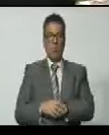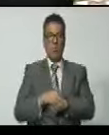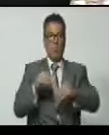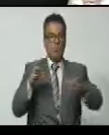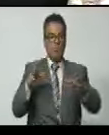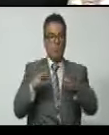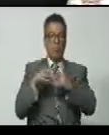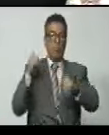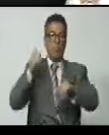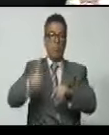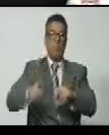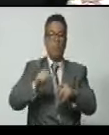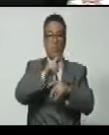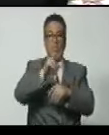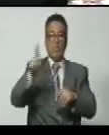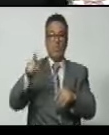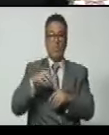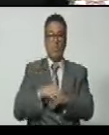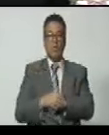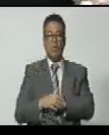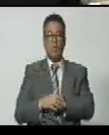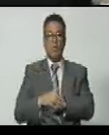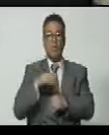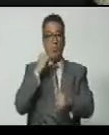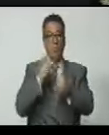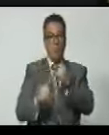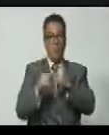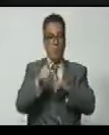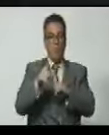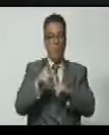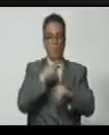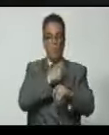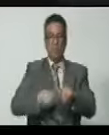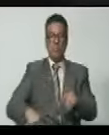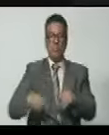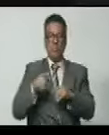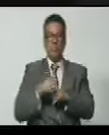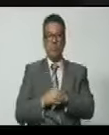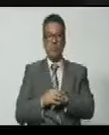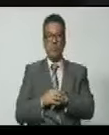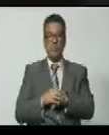para todo el siglo XXI. Finalmente, señor